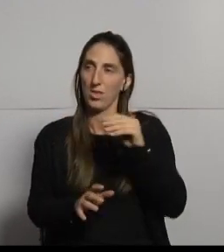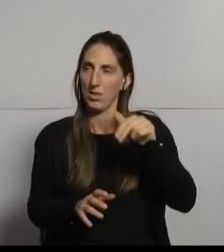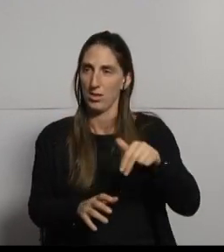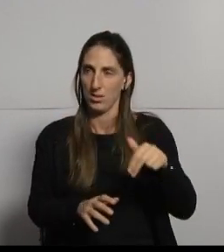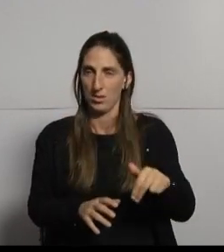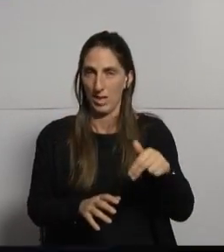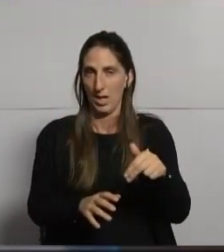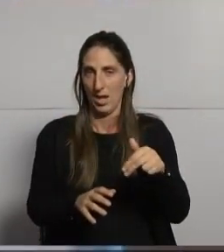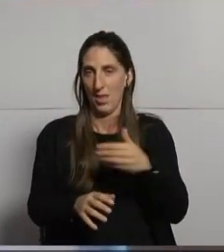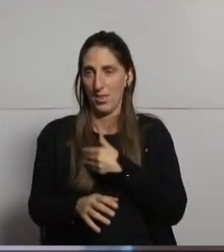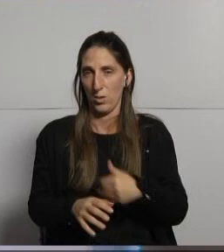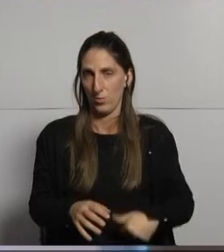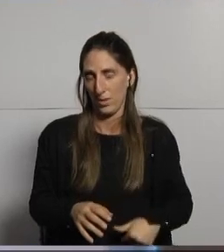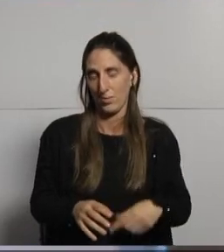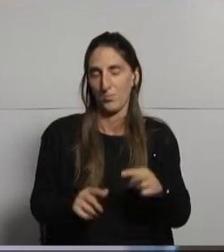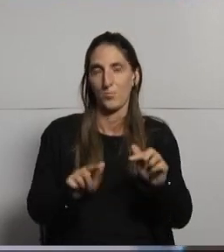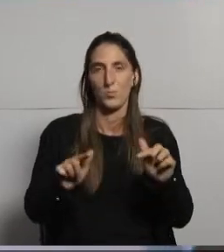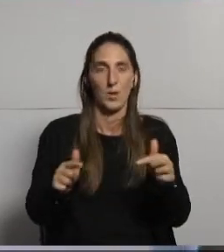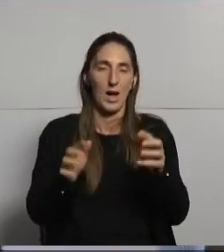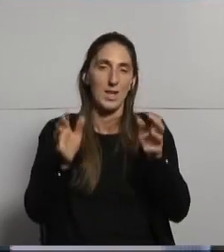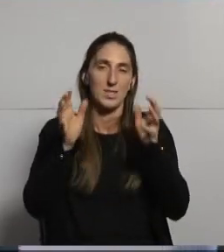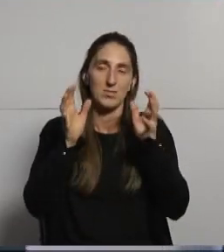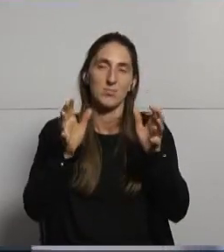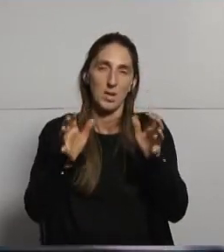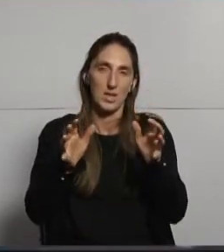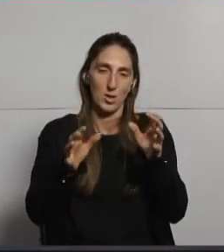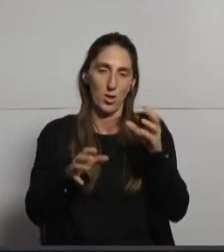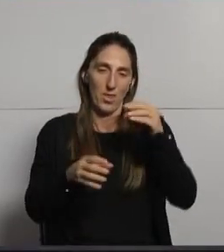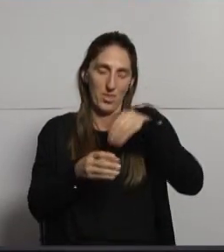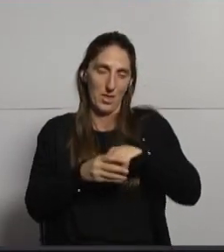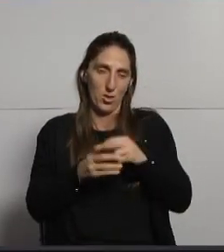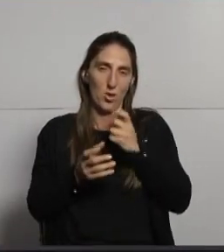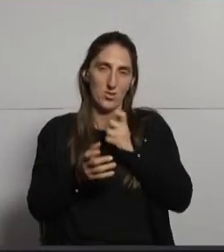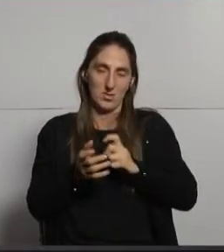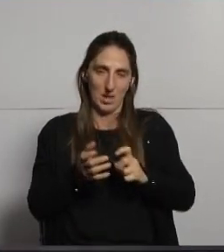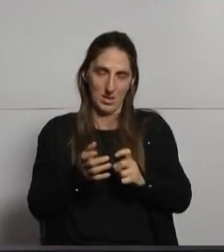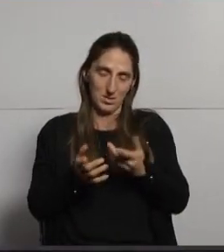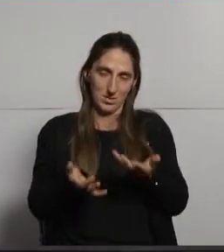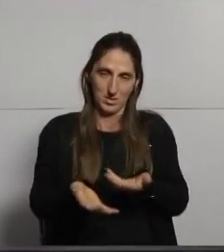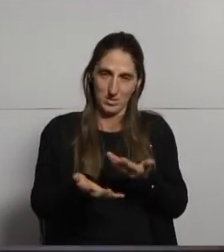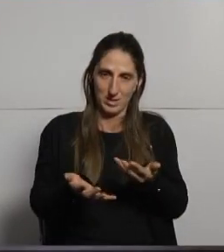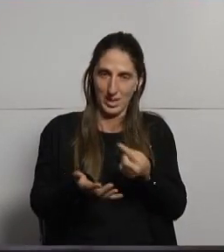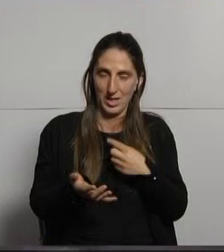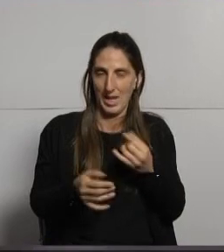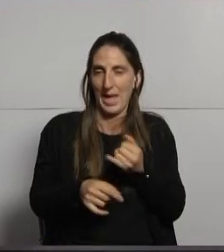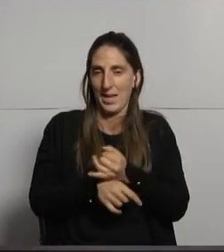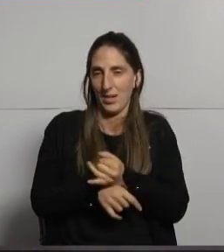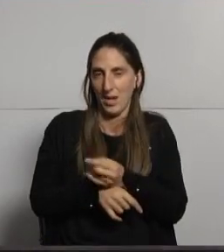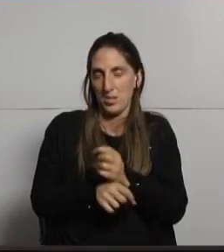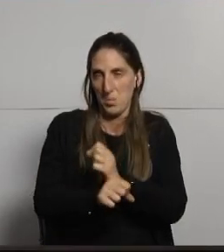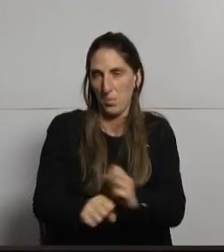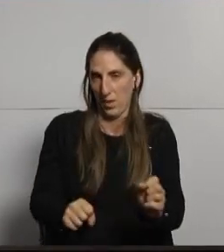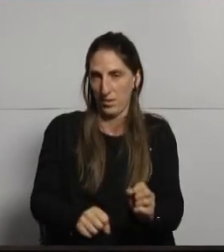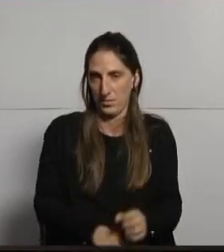del gobierno, digamos, no tiene el riesgo dentro de su sangre. No es como una startup que fallar es algo